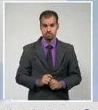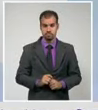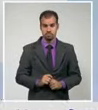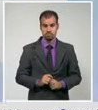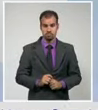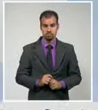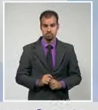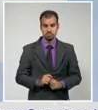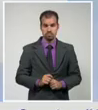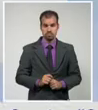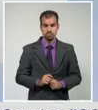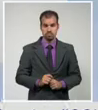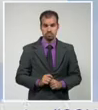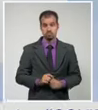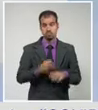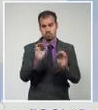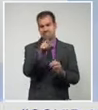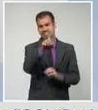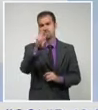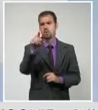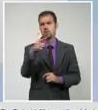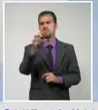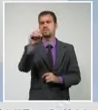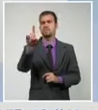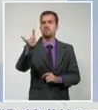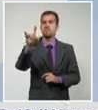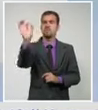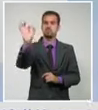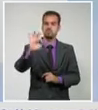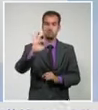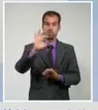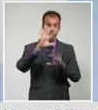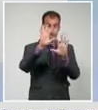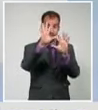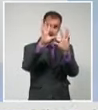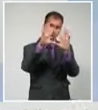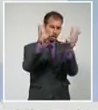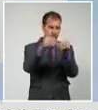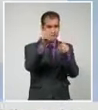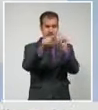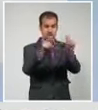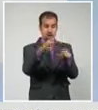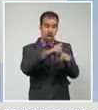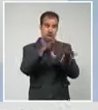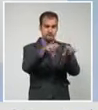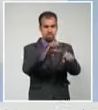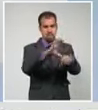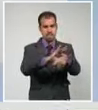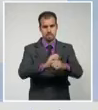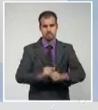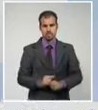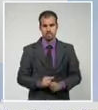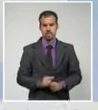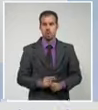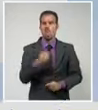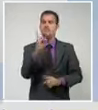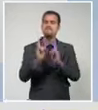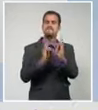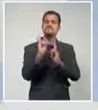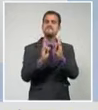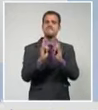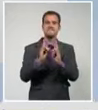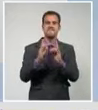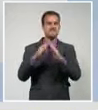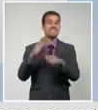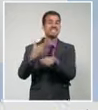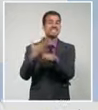13,09% de todos los diagnosticados ayer, un lactante de Santiago de Cuba y en